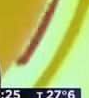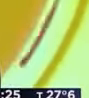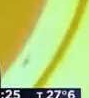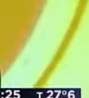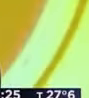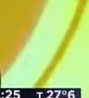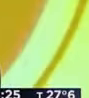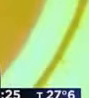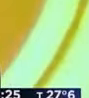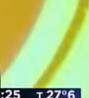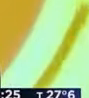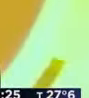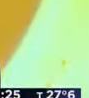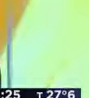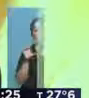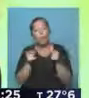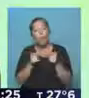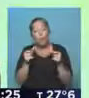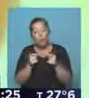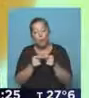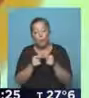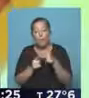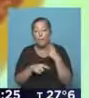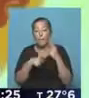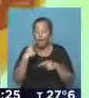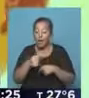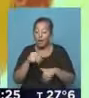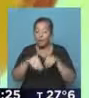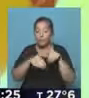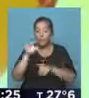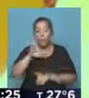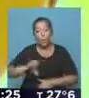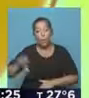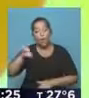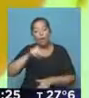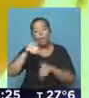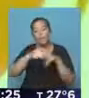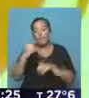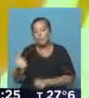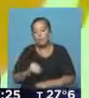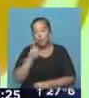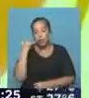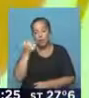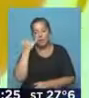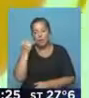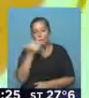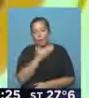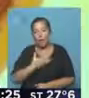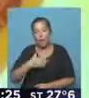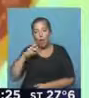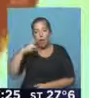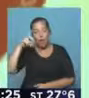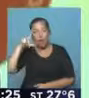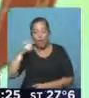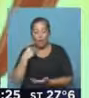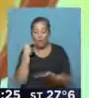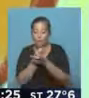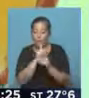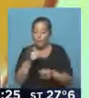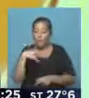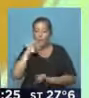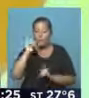como lo venimos diciendo en este programa y mañana hay elecciones en ecuador son elecciones clave en las que ya el presidente correa no se presenta